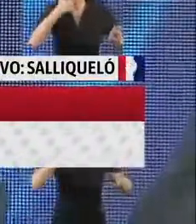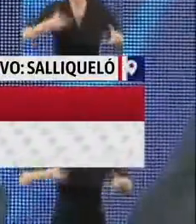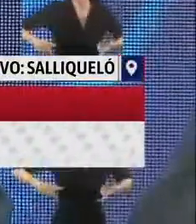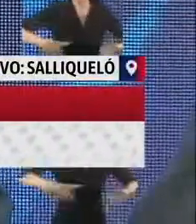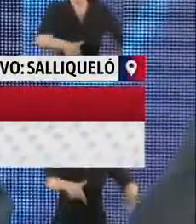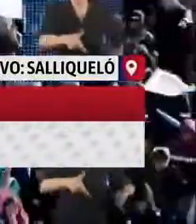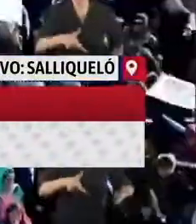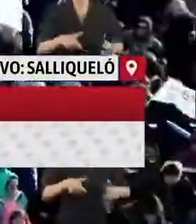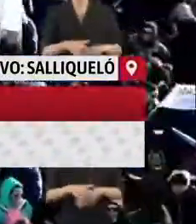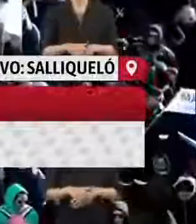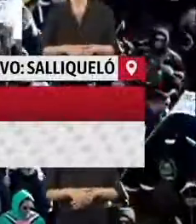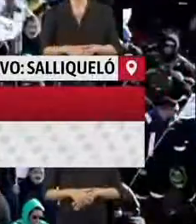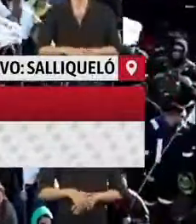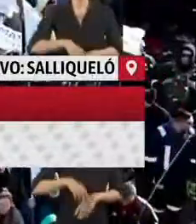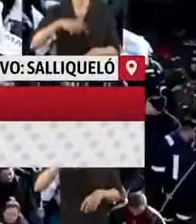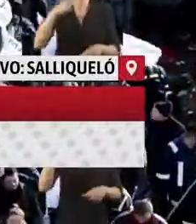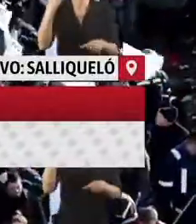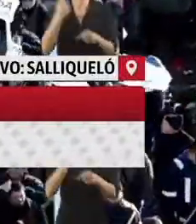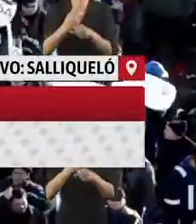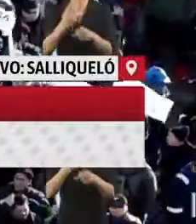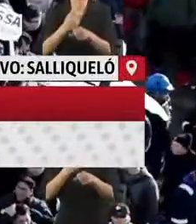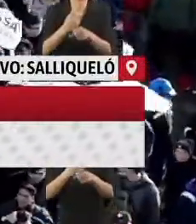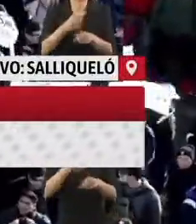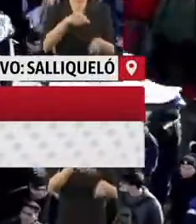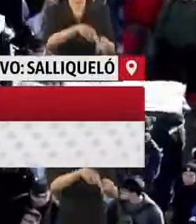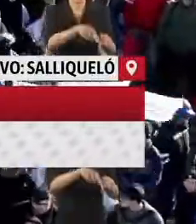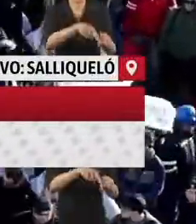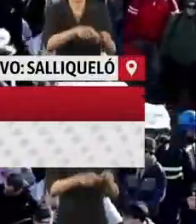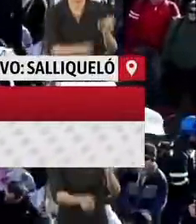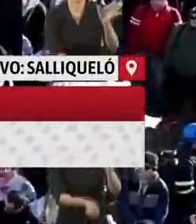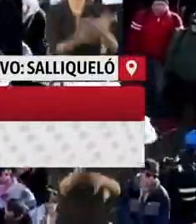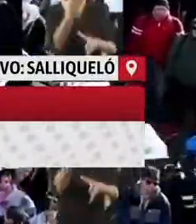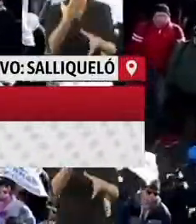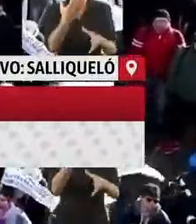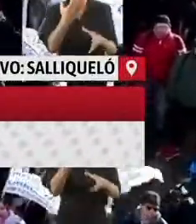República Argentina lo hizo, como tantísimas cosas, el presidente Perón, ¿no?